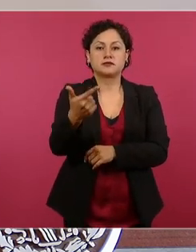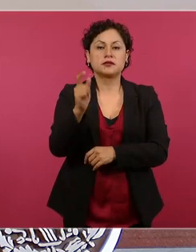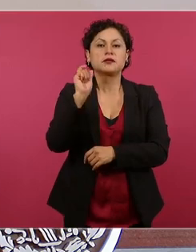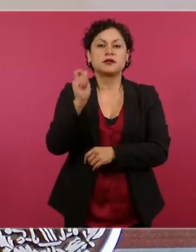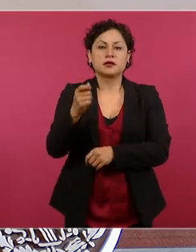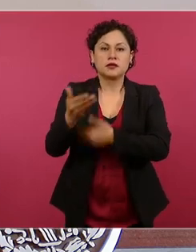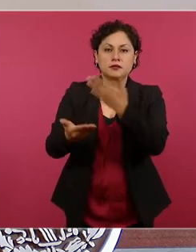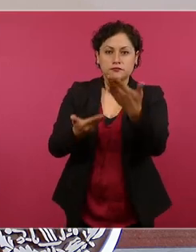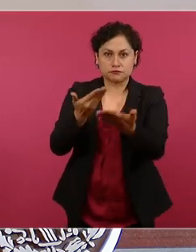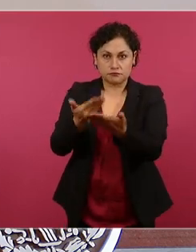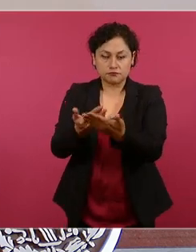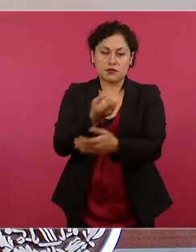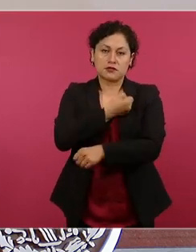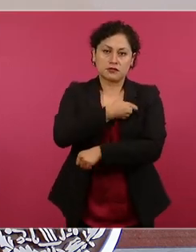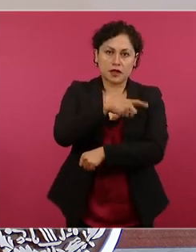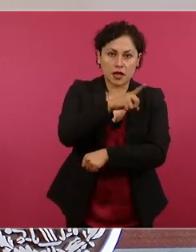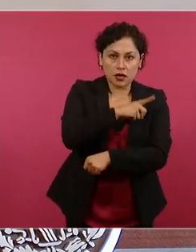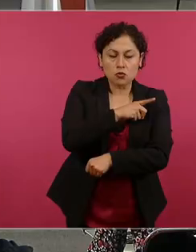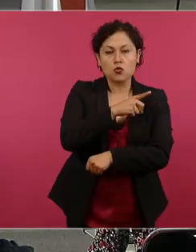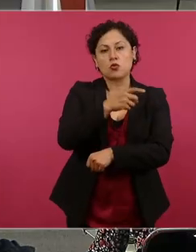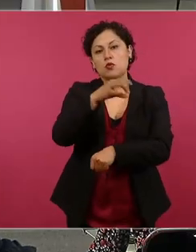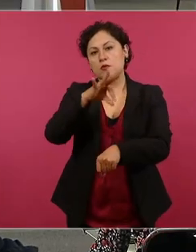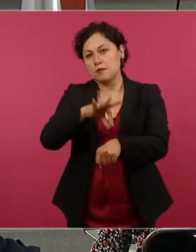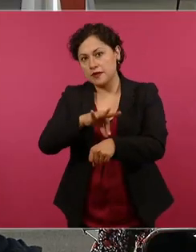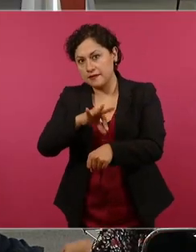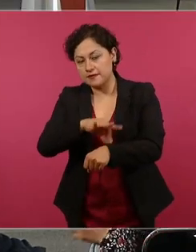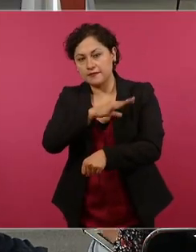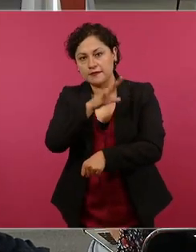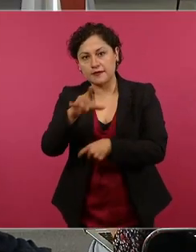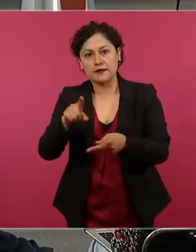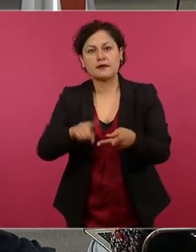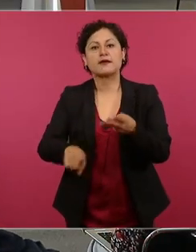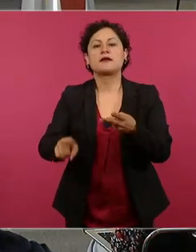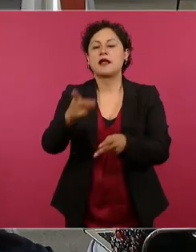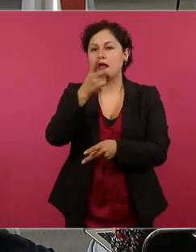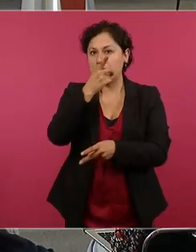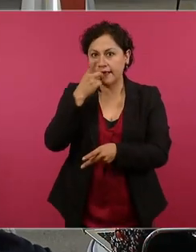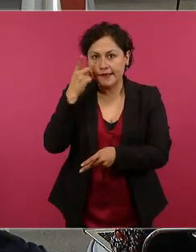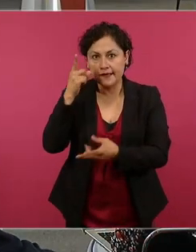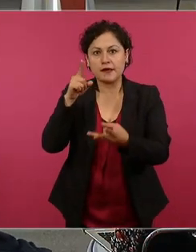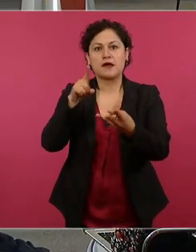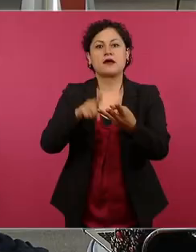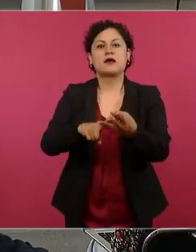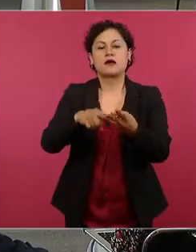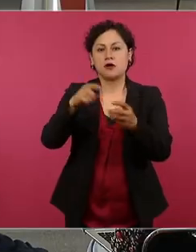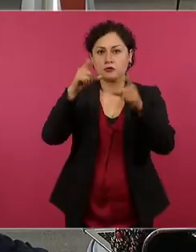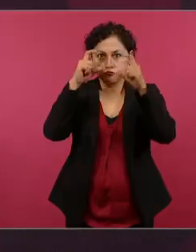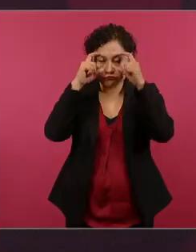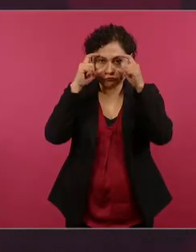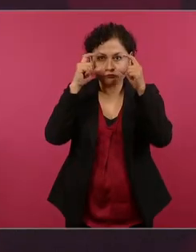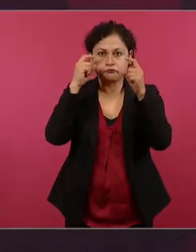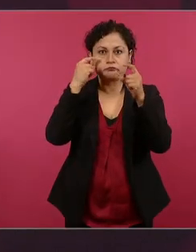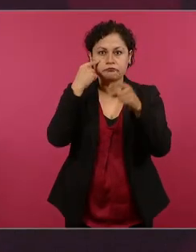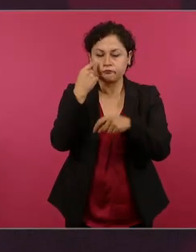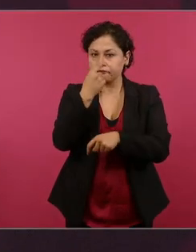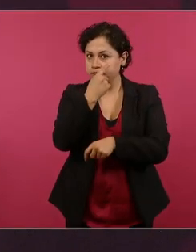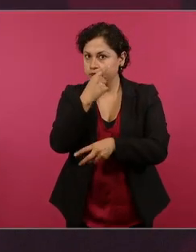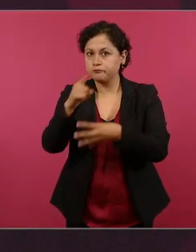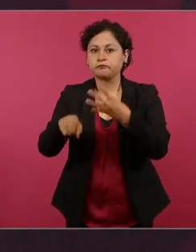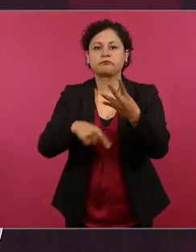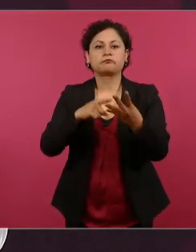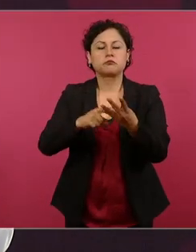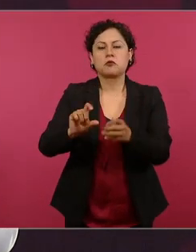medicina general, odontología, optometría, oftalmología y otras especialidades de estudios de rayos X o